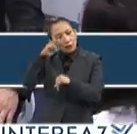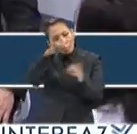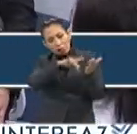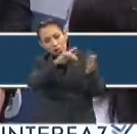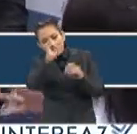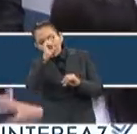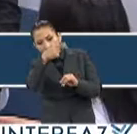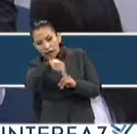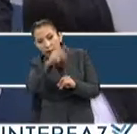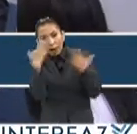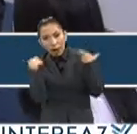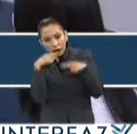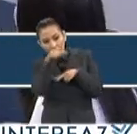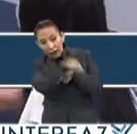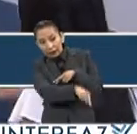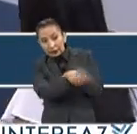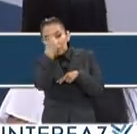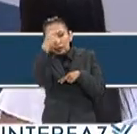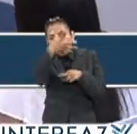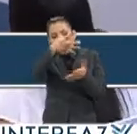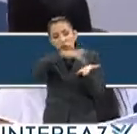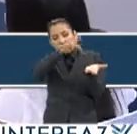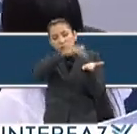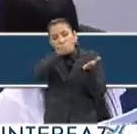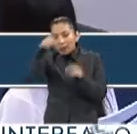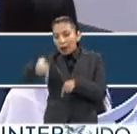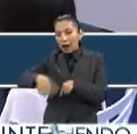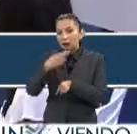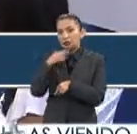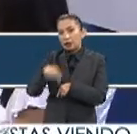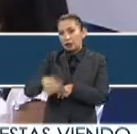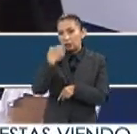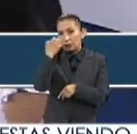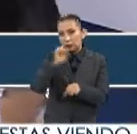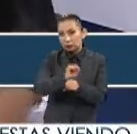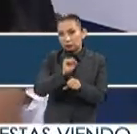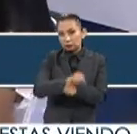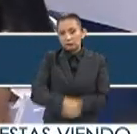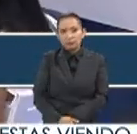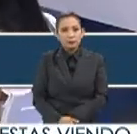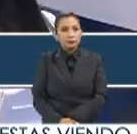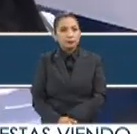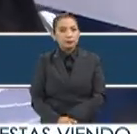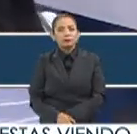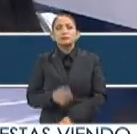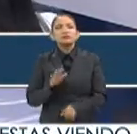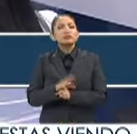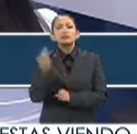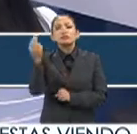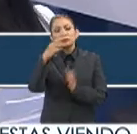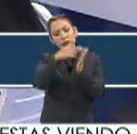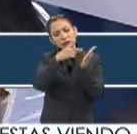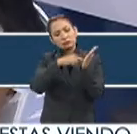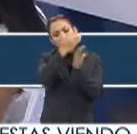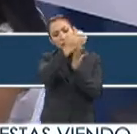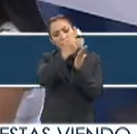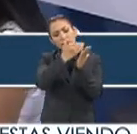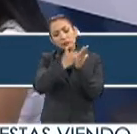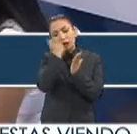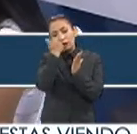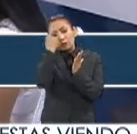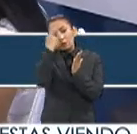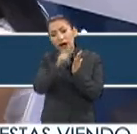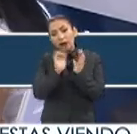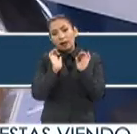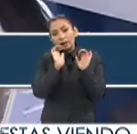técnicas que ocupaban esos maestros allá y tratar de implementarlas ahorita en mi escuela secundaria. Sí. ¿Qué se requiere como estudiante